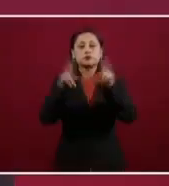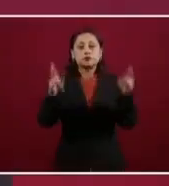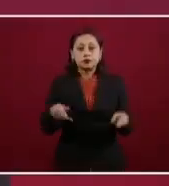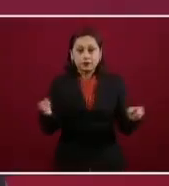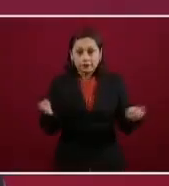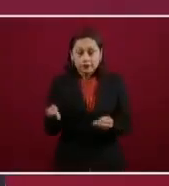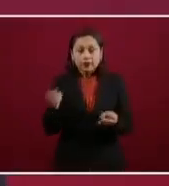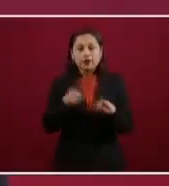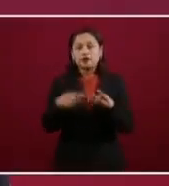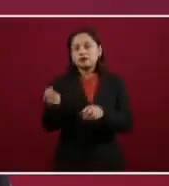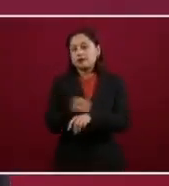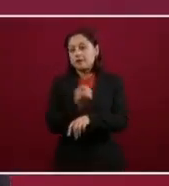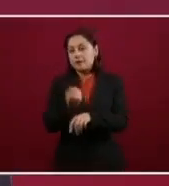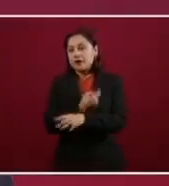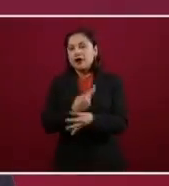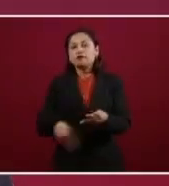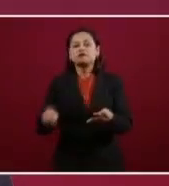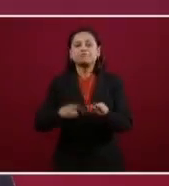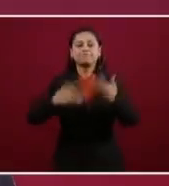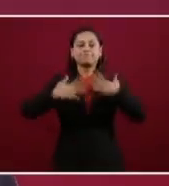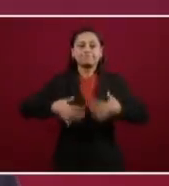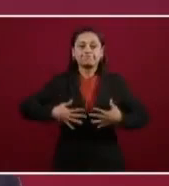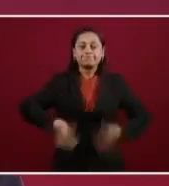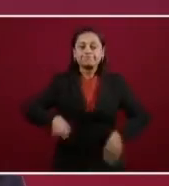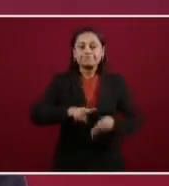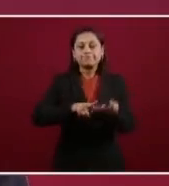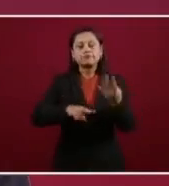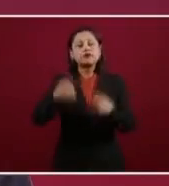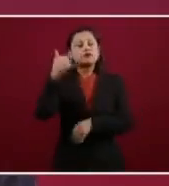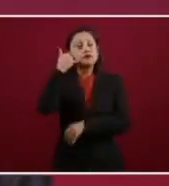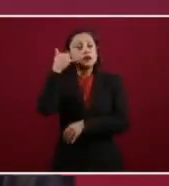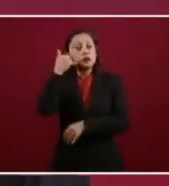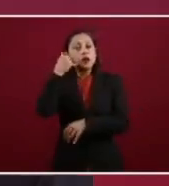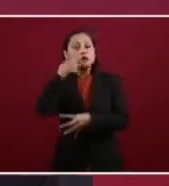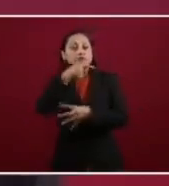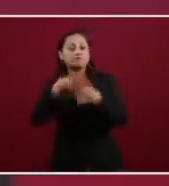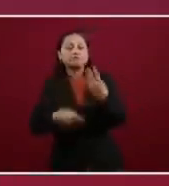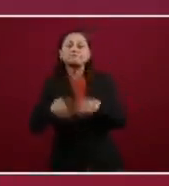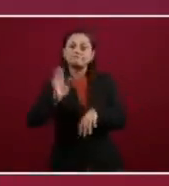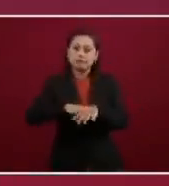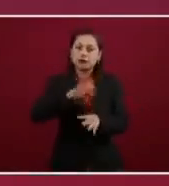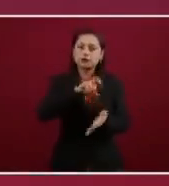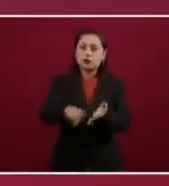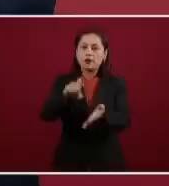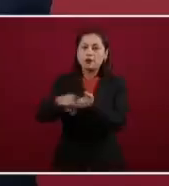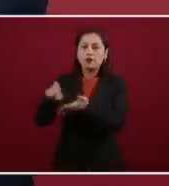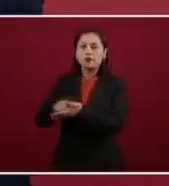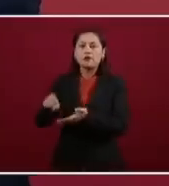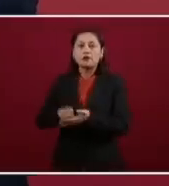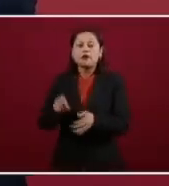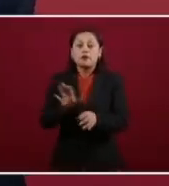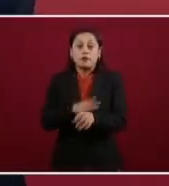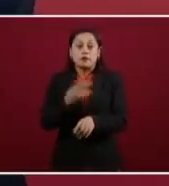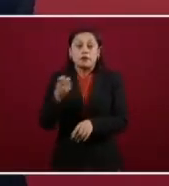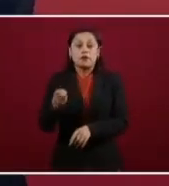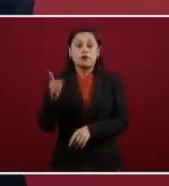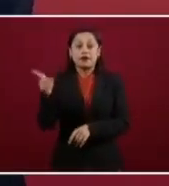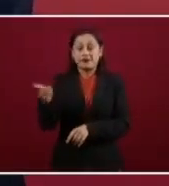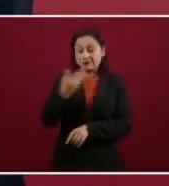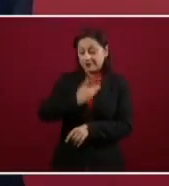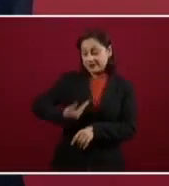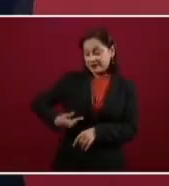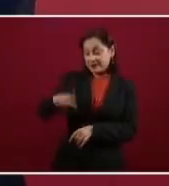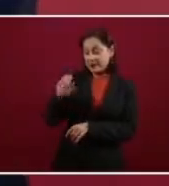teléfonos celulares que son de los artículos más comprados en el buen fin por eso como mencionó el presidente de concanaco